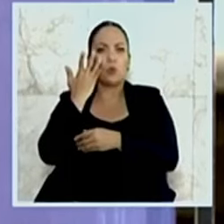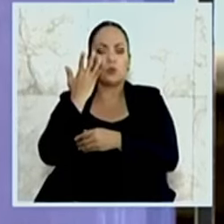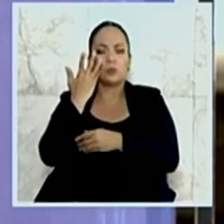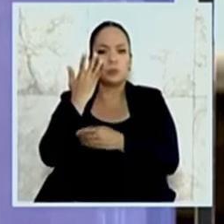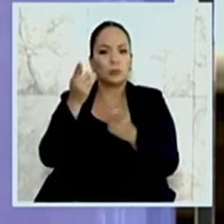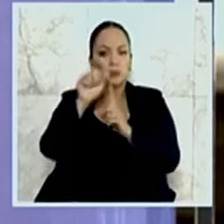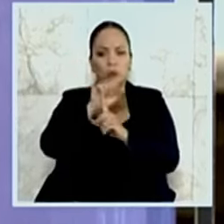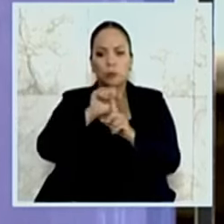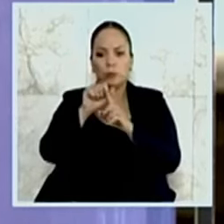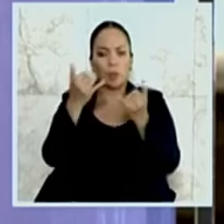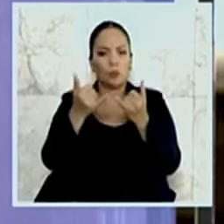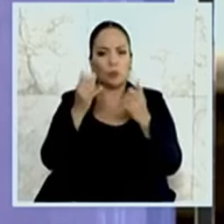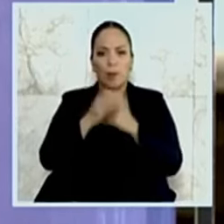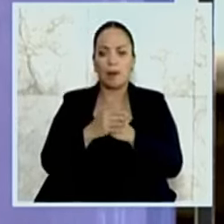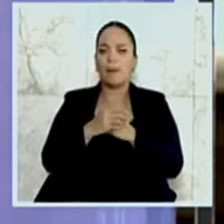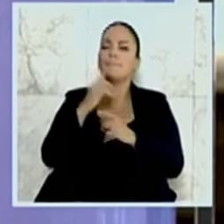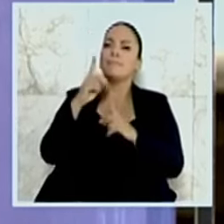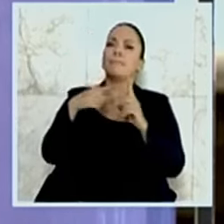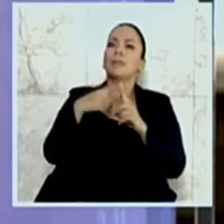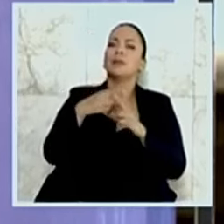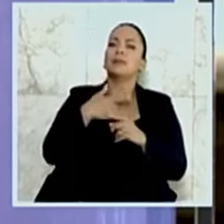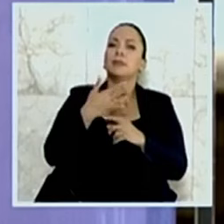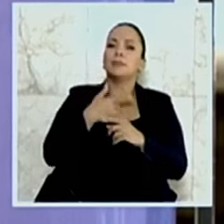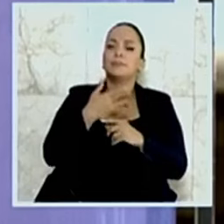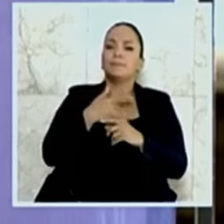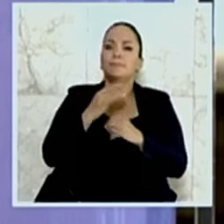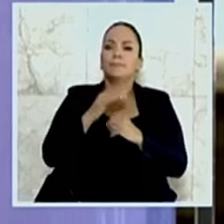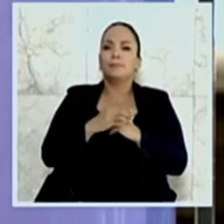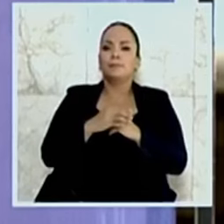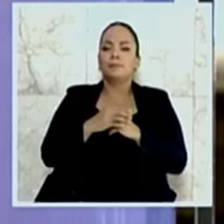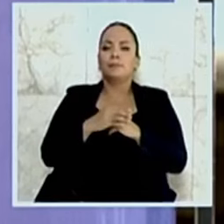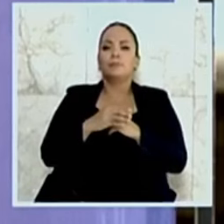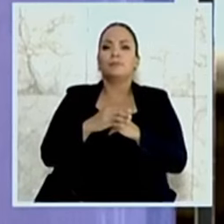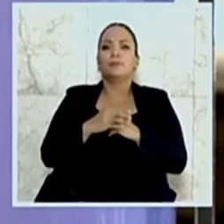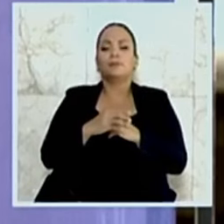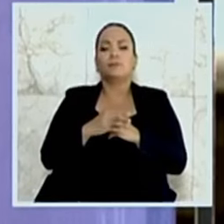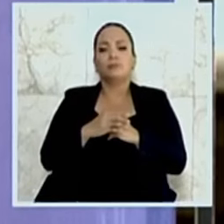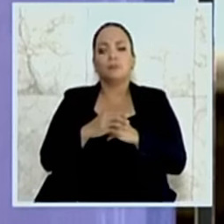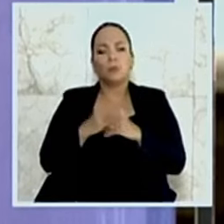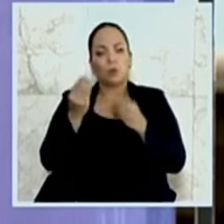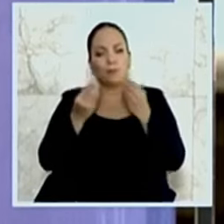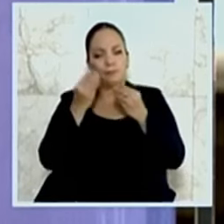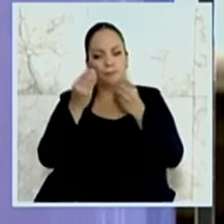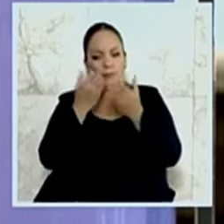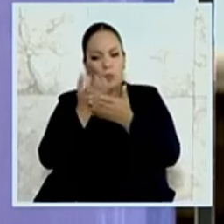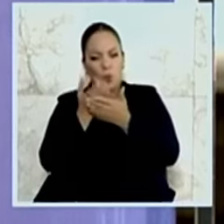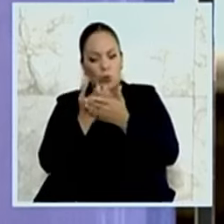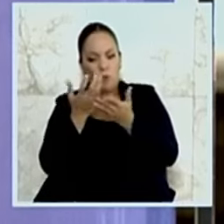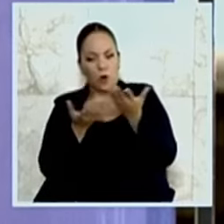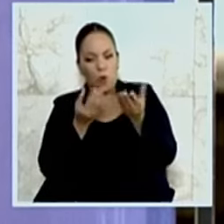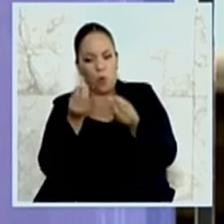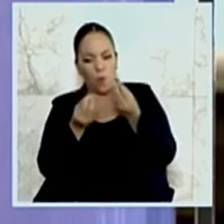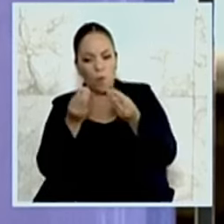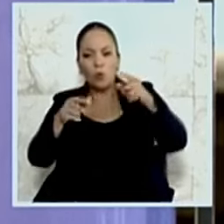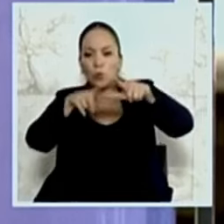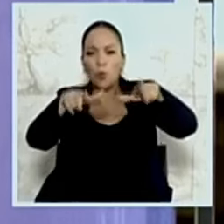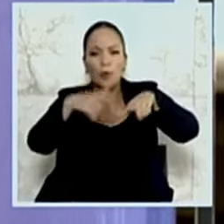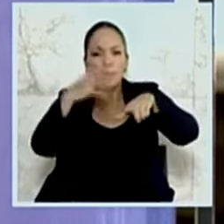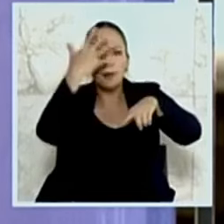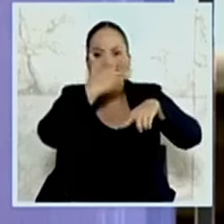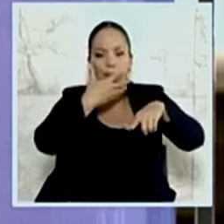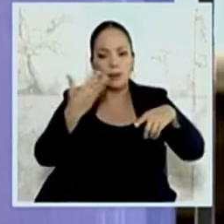estamos hablando del cantón central del puerto, cuando volví, verlo en el estado que está me causó muchísima tristeza, pero más que tristeza